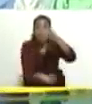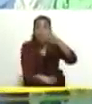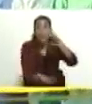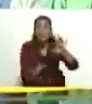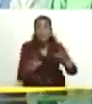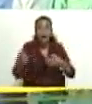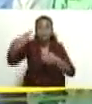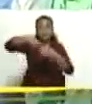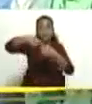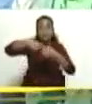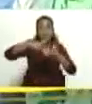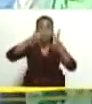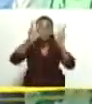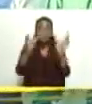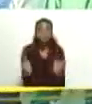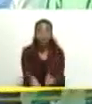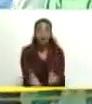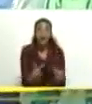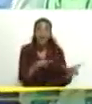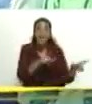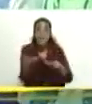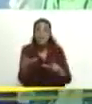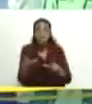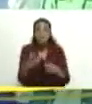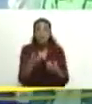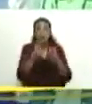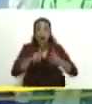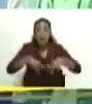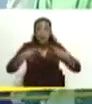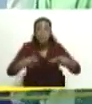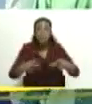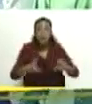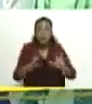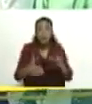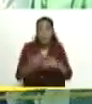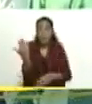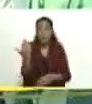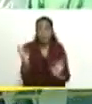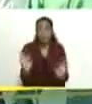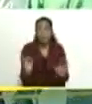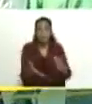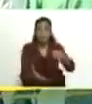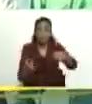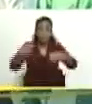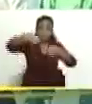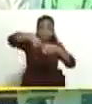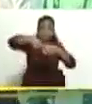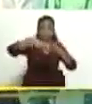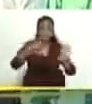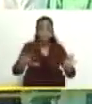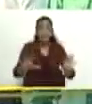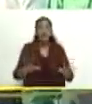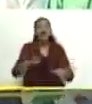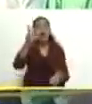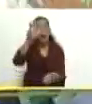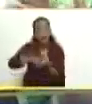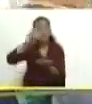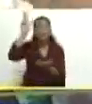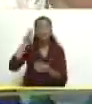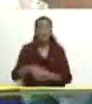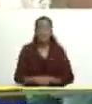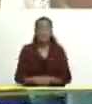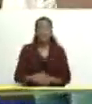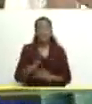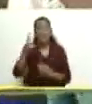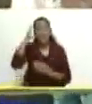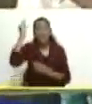para que ellos tengan sus cilindros de gas actualizados, pues, modernos. ¿Ah? Aprobado. Gracias, ministro. Bueno, que Dios